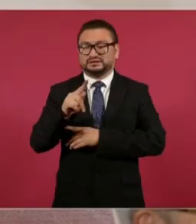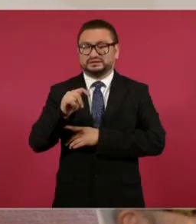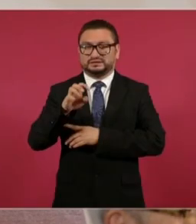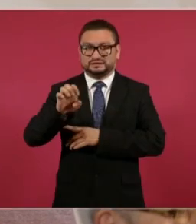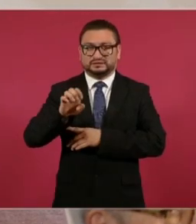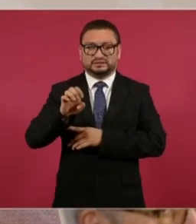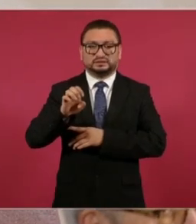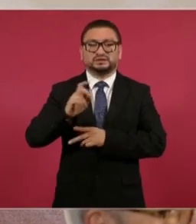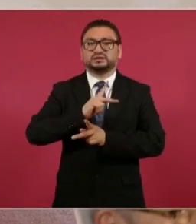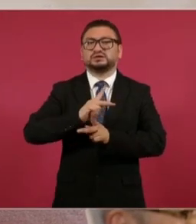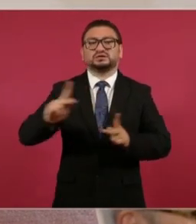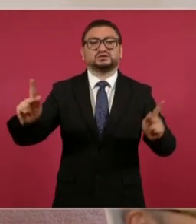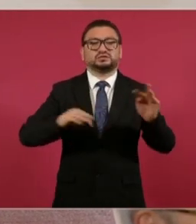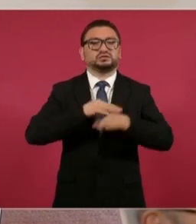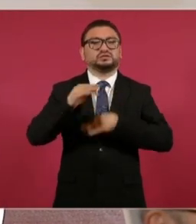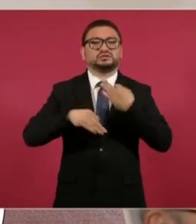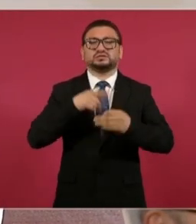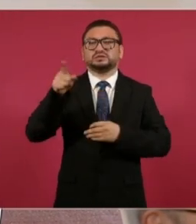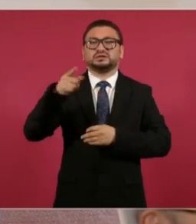todos los